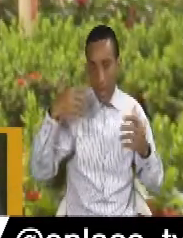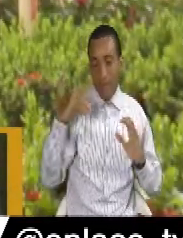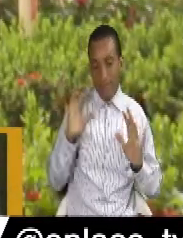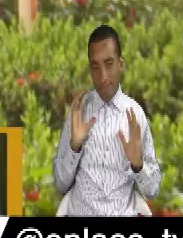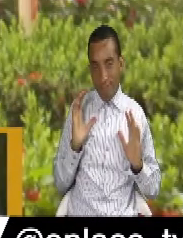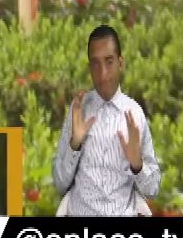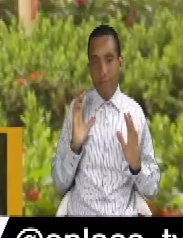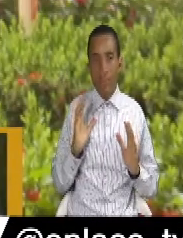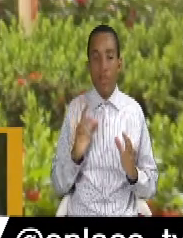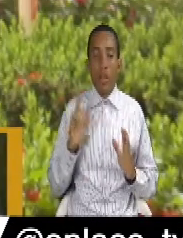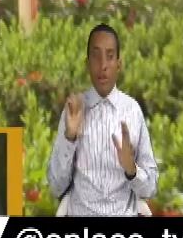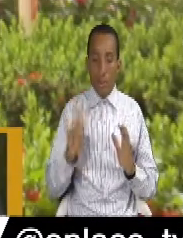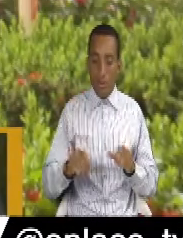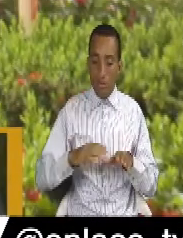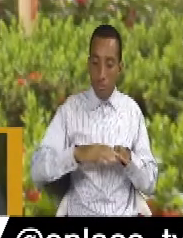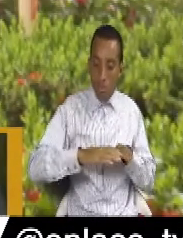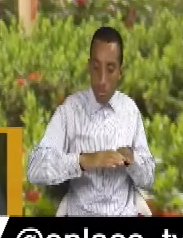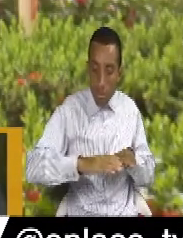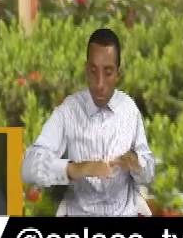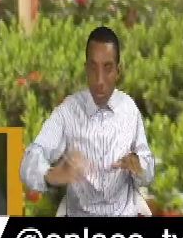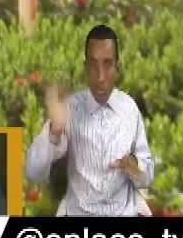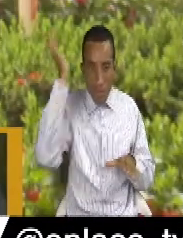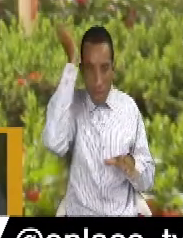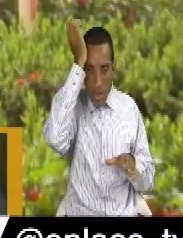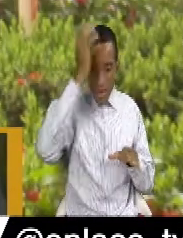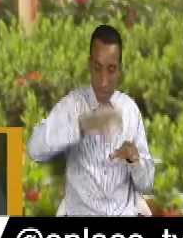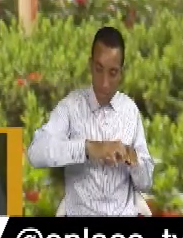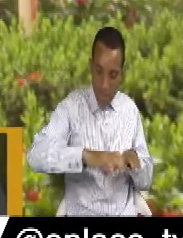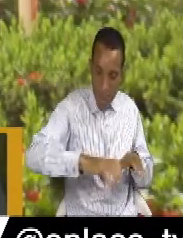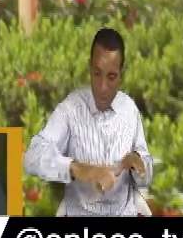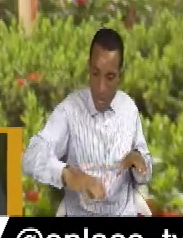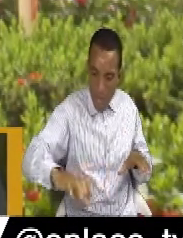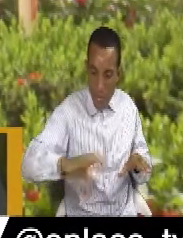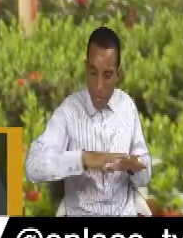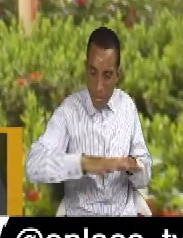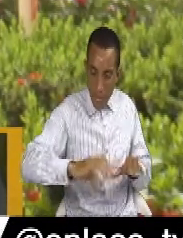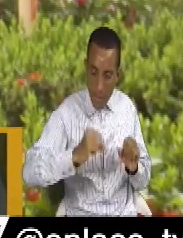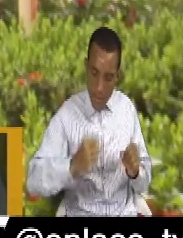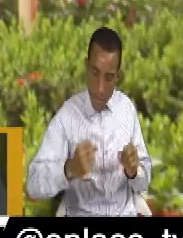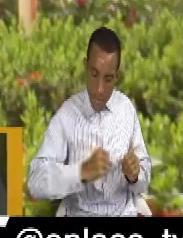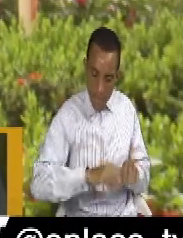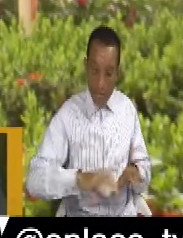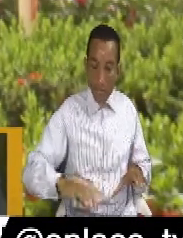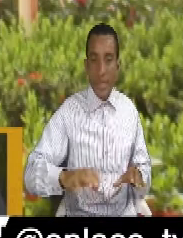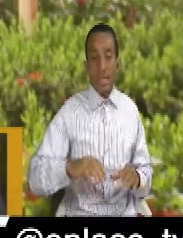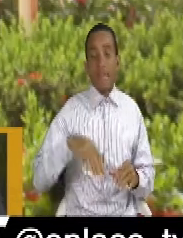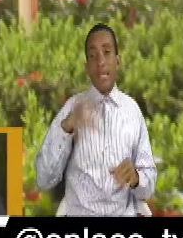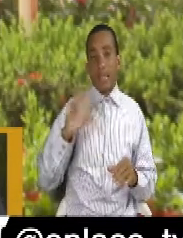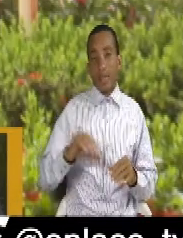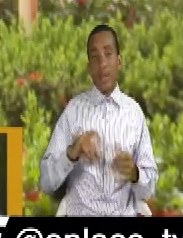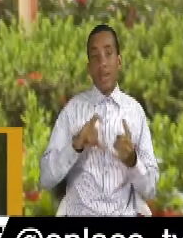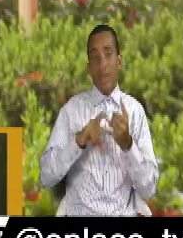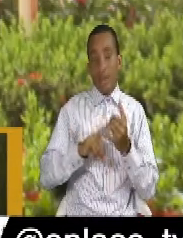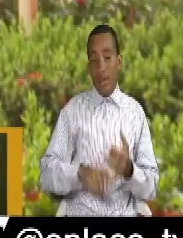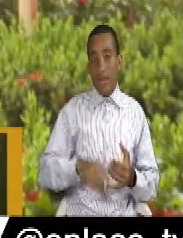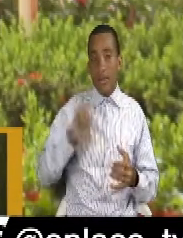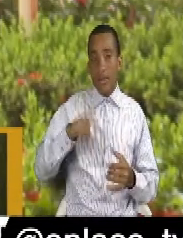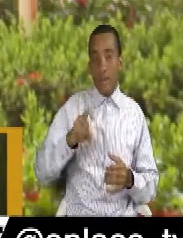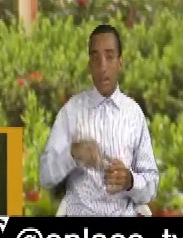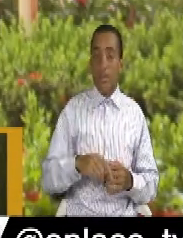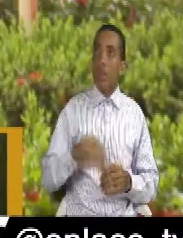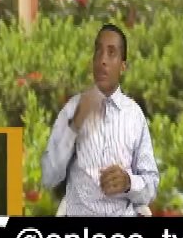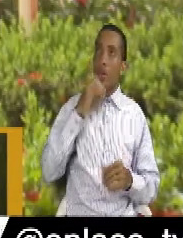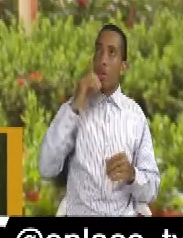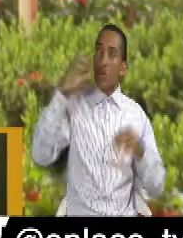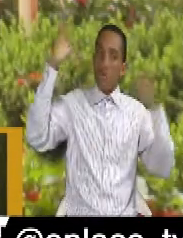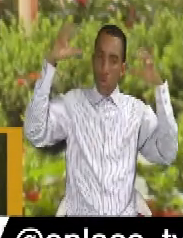toca que echar una base, pisarla y conformarla, pero estamos también dependiendo mucho del clima. Pero consideramos que un término de 30